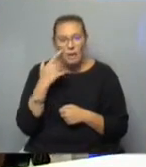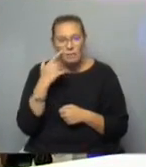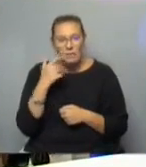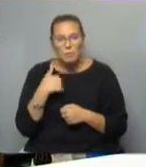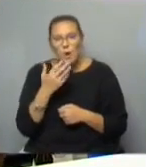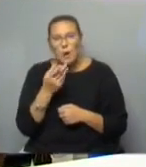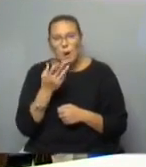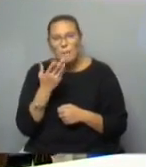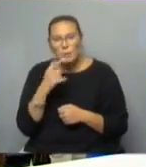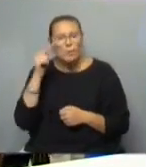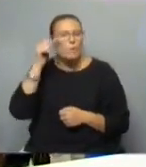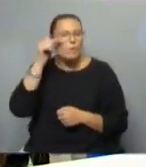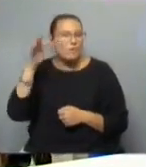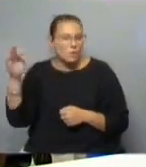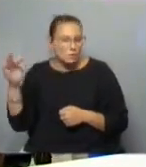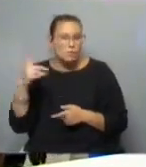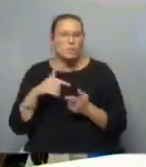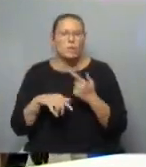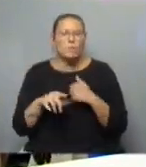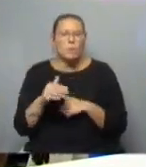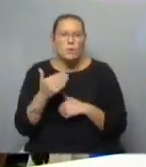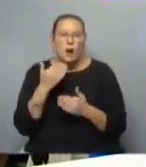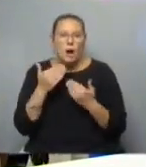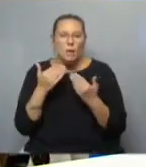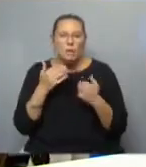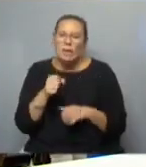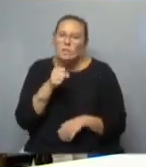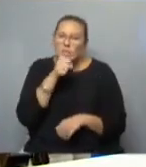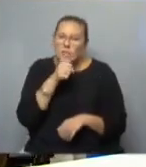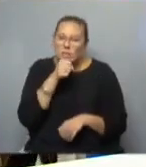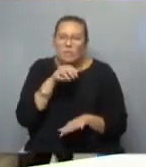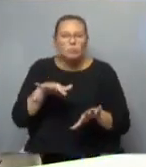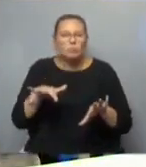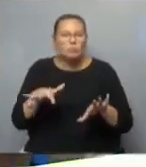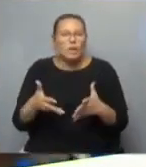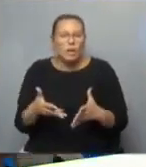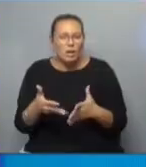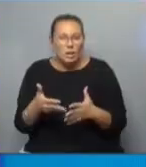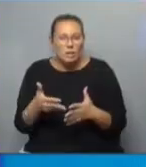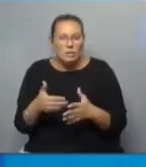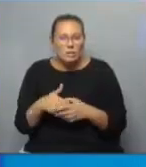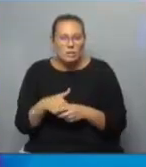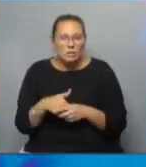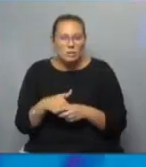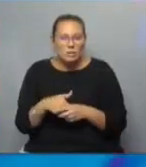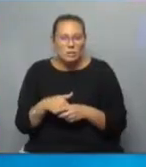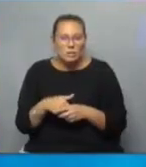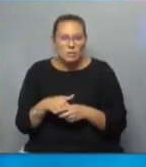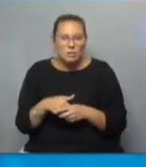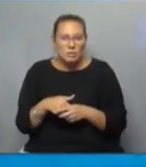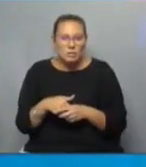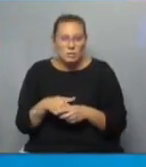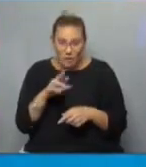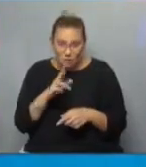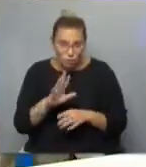me gustan como las cosas medias como filosóficas o algo, pero hablar de la vejez, ¿qué encierra la vejez cuando hablamos de la vejez? Así nomás, eso no, que te